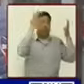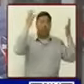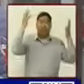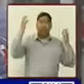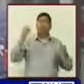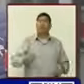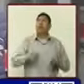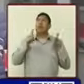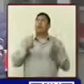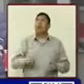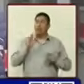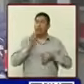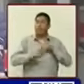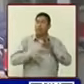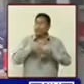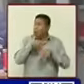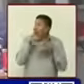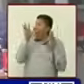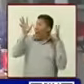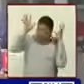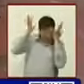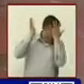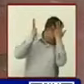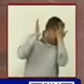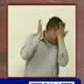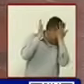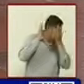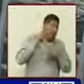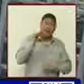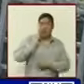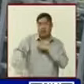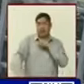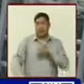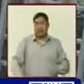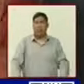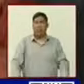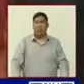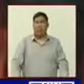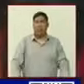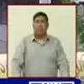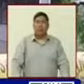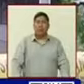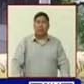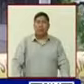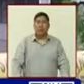Estaban personas transitando por el sector y son las que han resultado heridas.